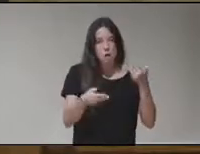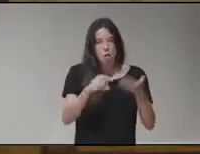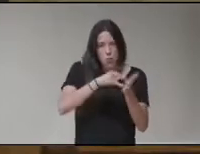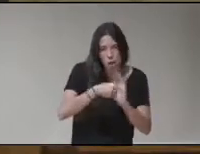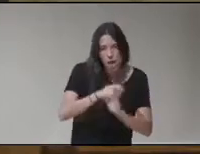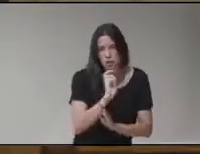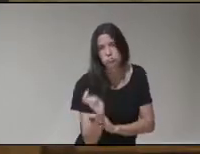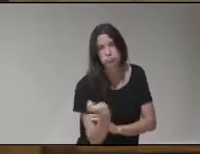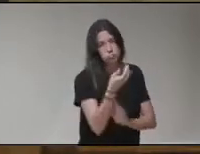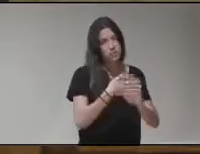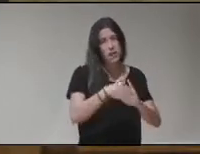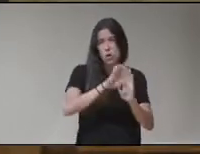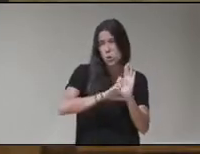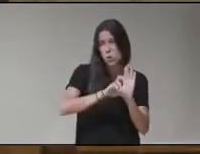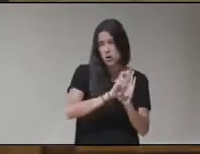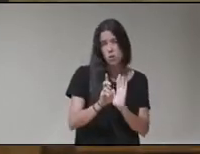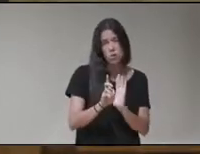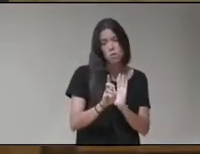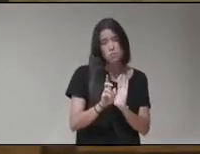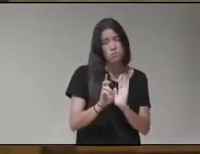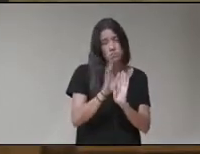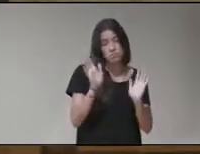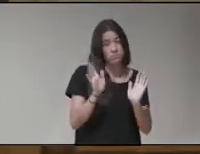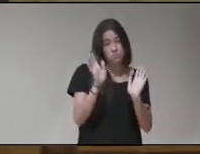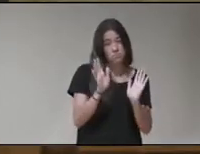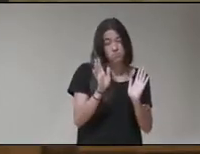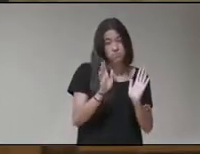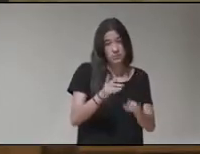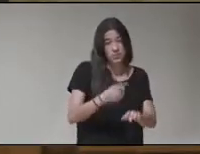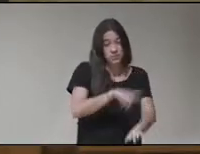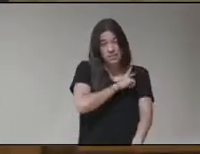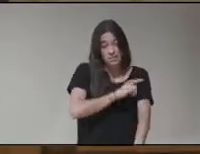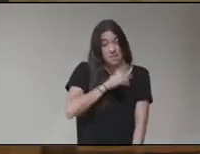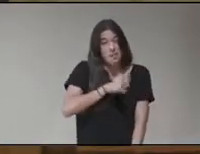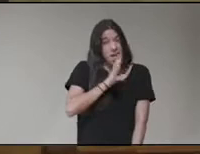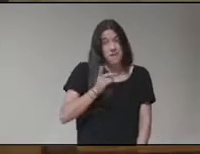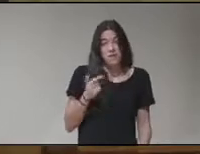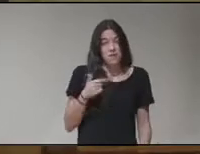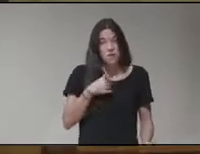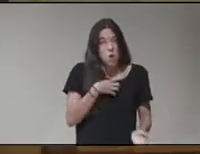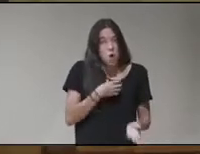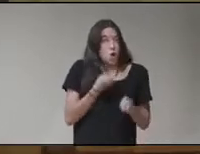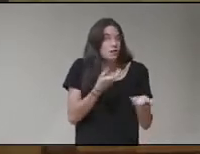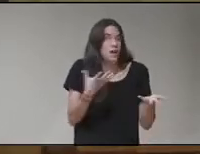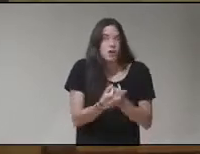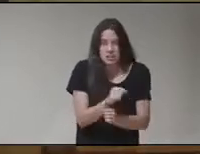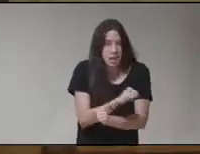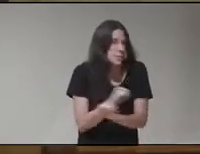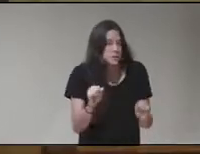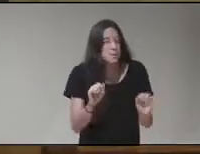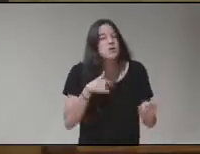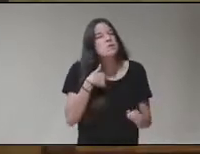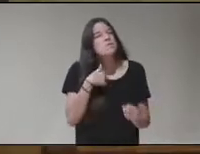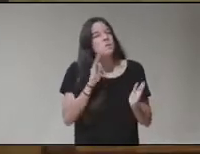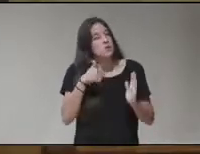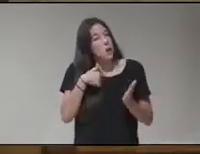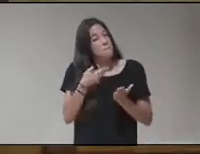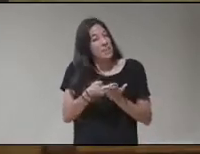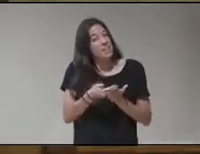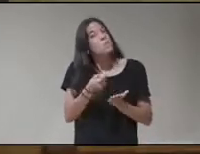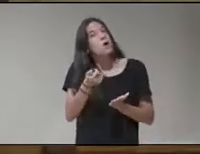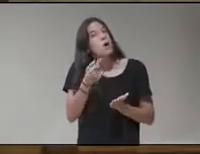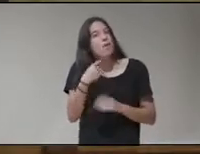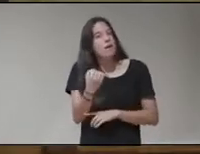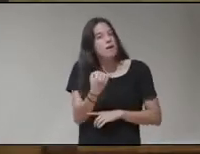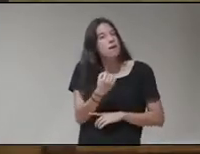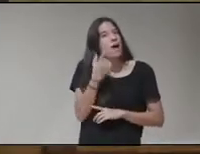Bueno, su currículum es tremendo, no voy a contar todo, pero cuando le pedí un poquito de soporte para